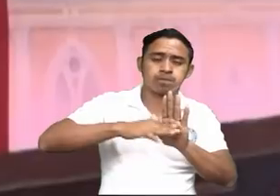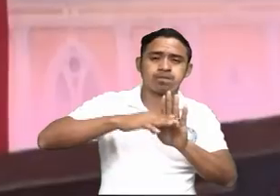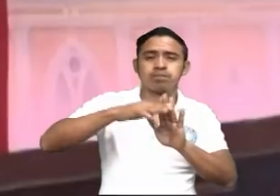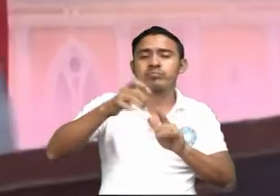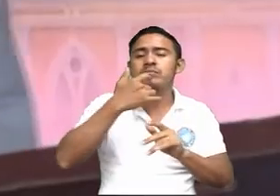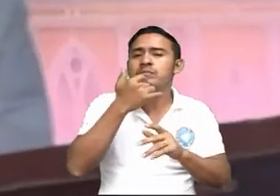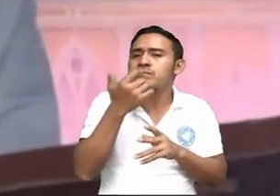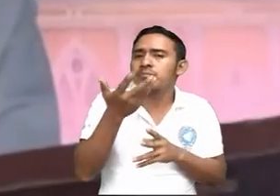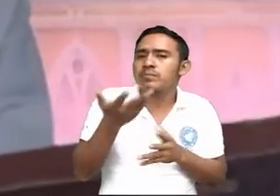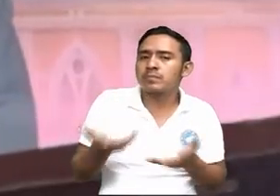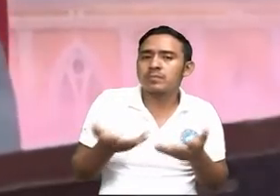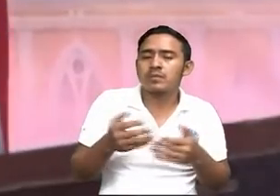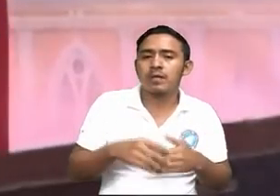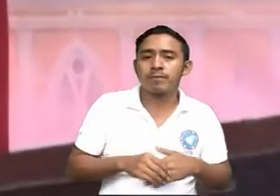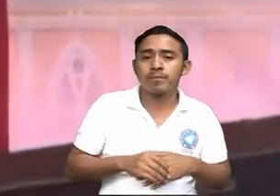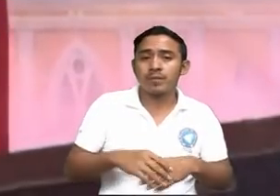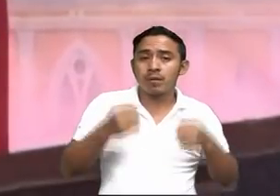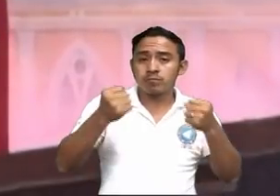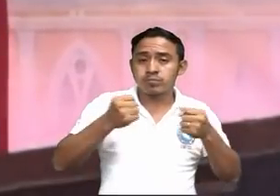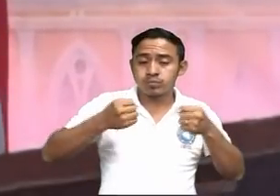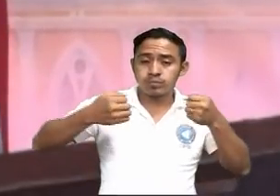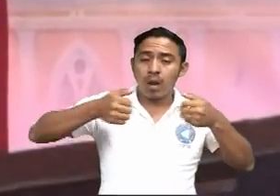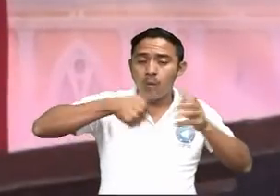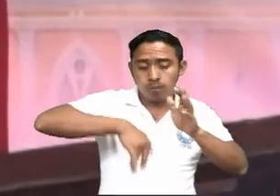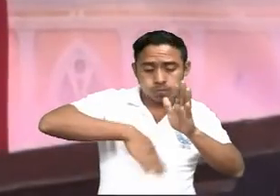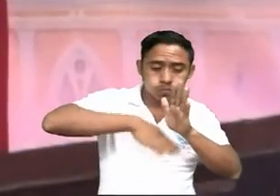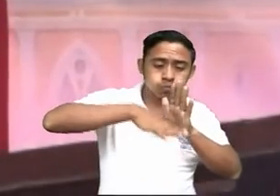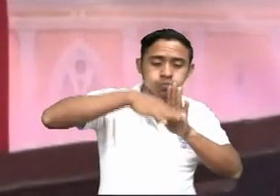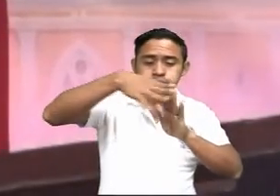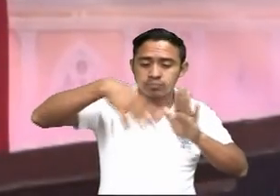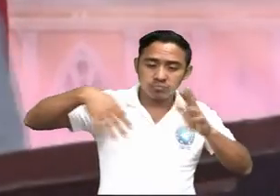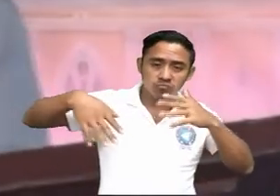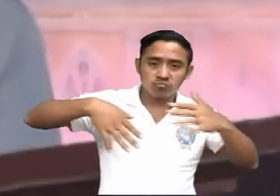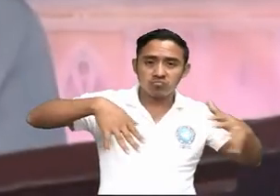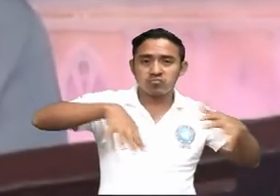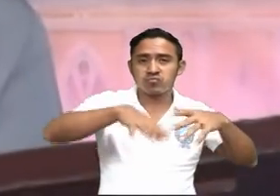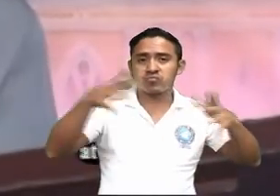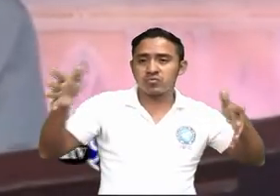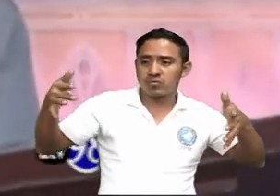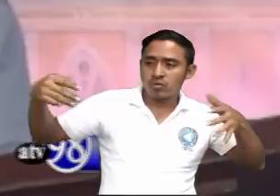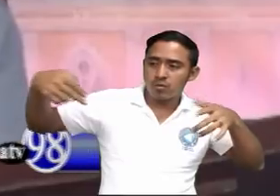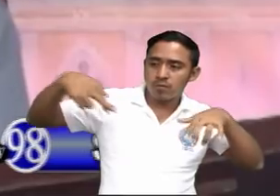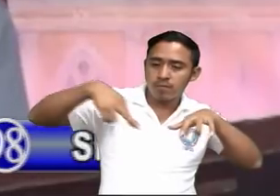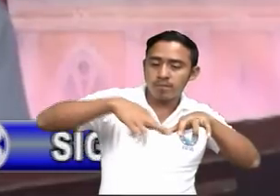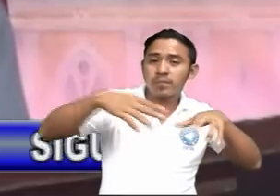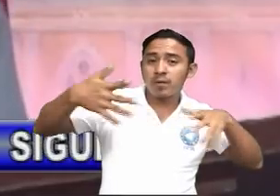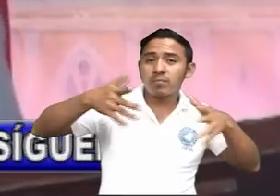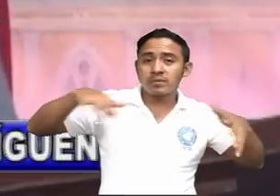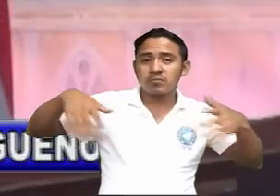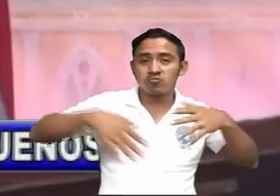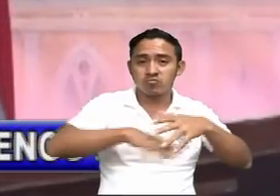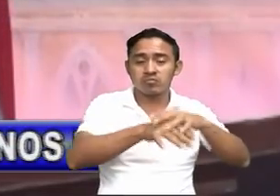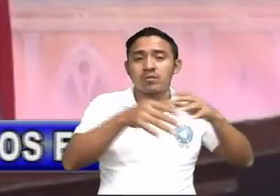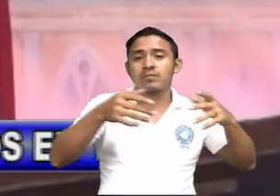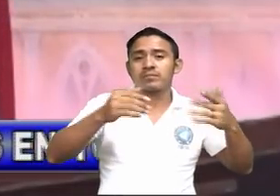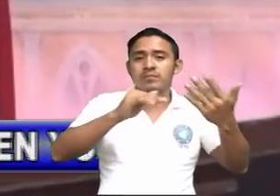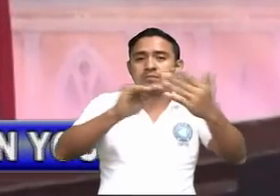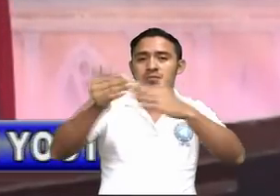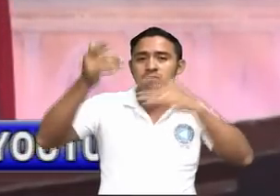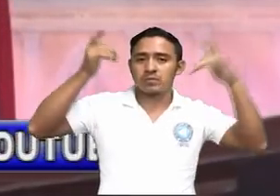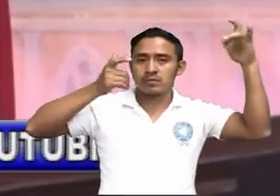producto de las fuertes corrientes que se recogen en este sector de Ciudad